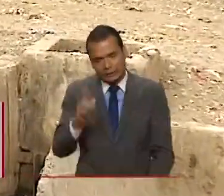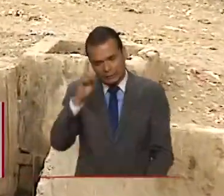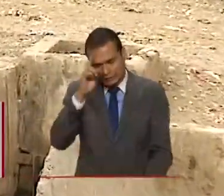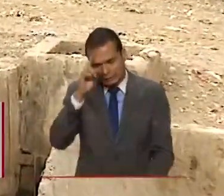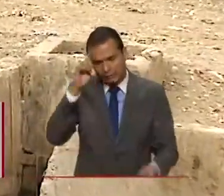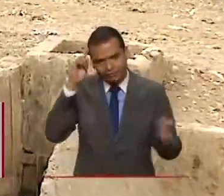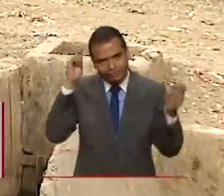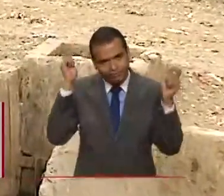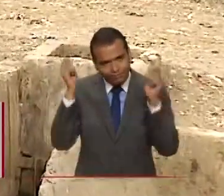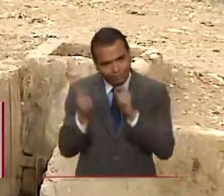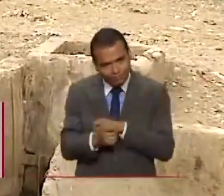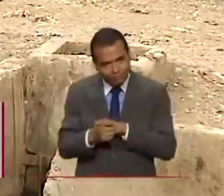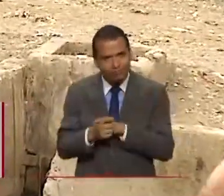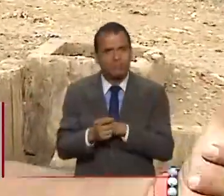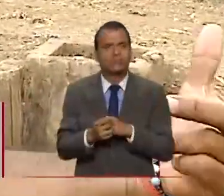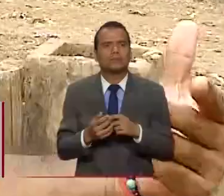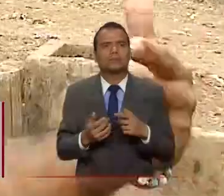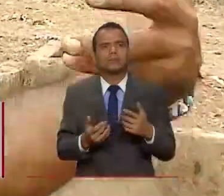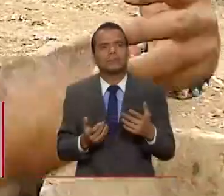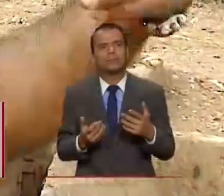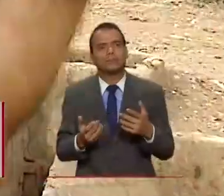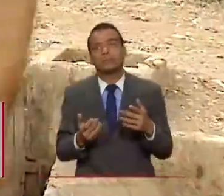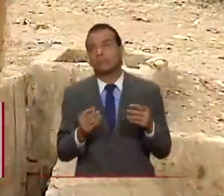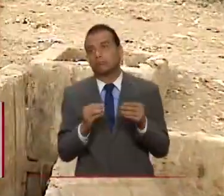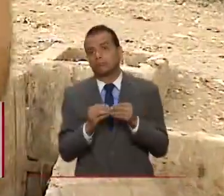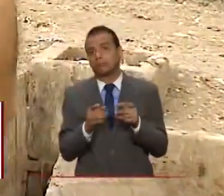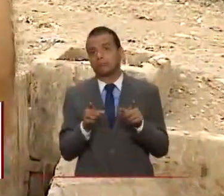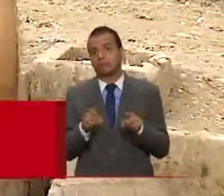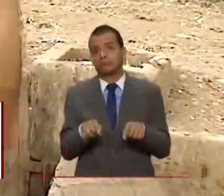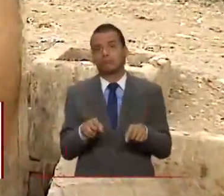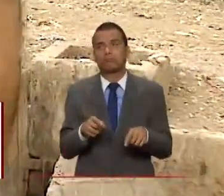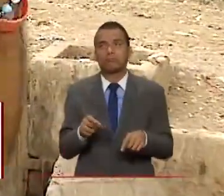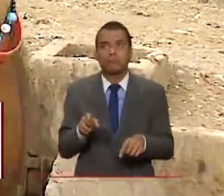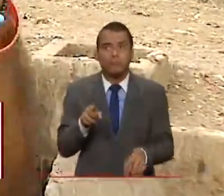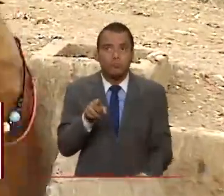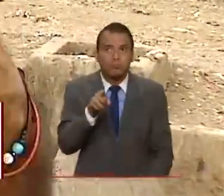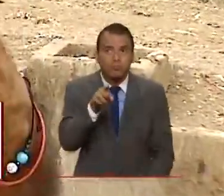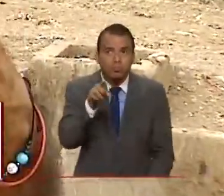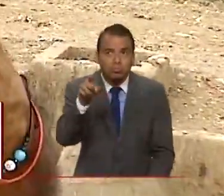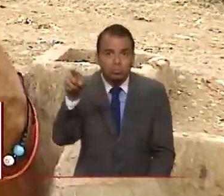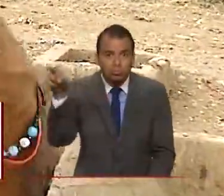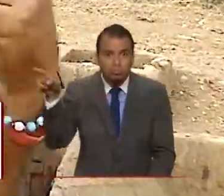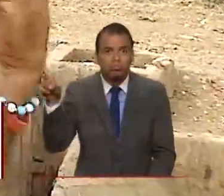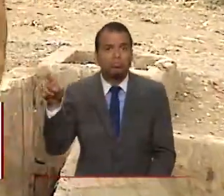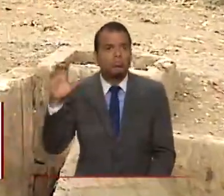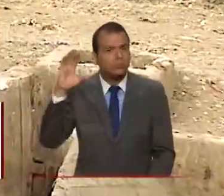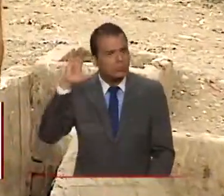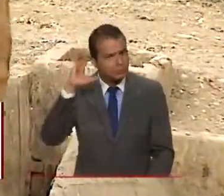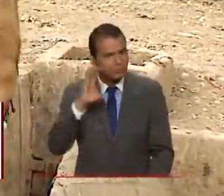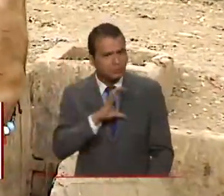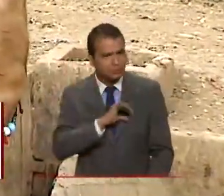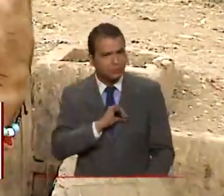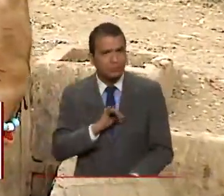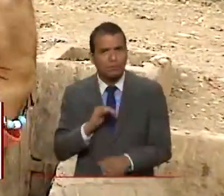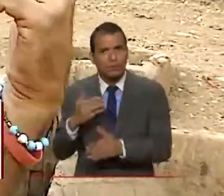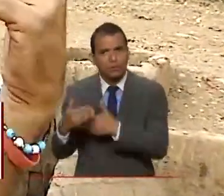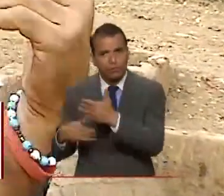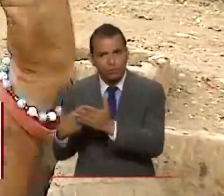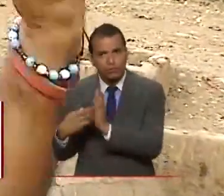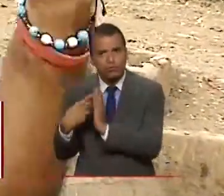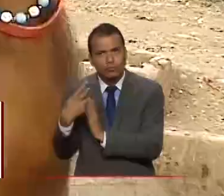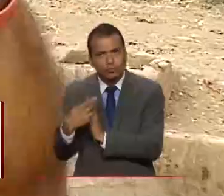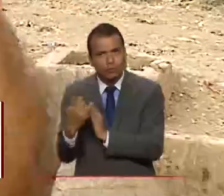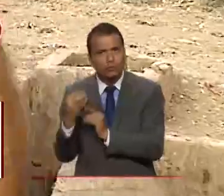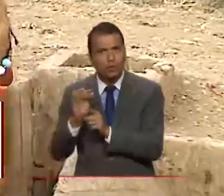cambios, mejoramientos técnicos. Hablamos ahora de otras obras que se han hecho en la ciudad y han funcionado. Aquí hay que ponerle más atención a la